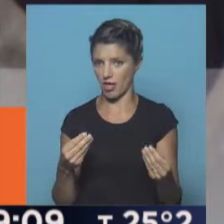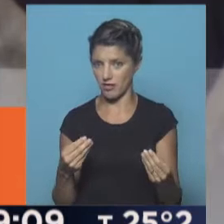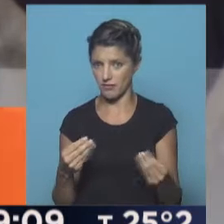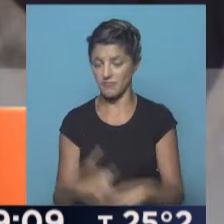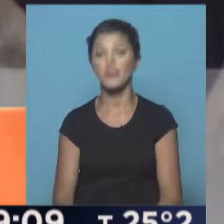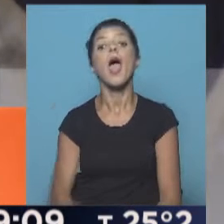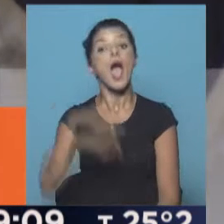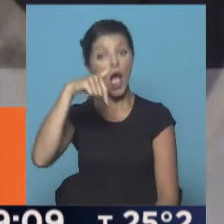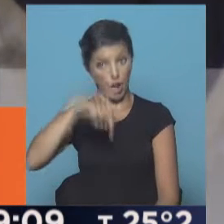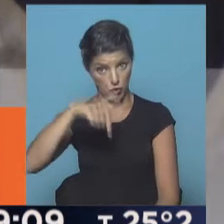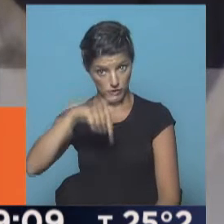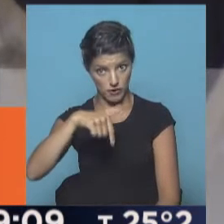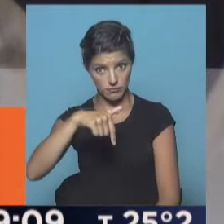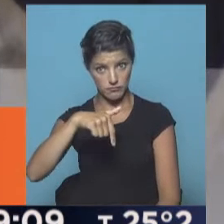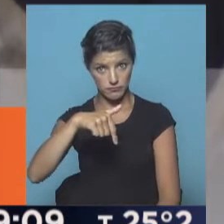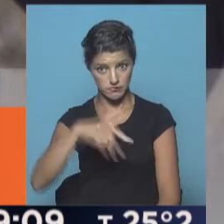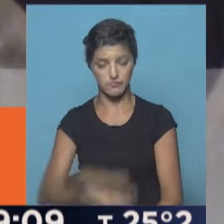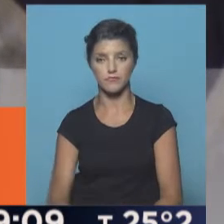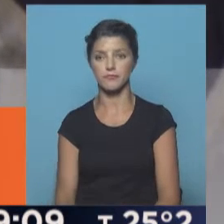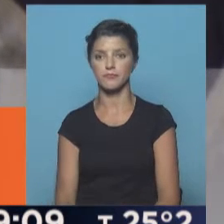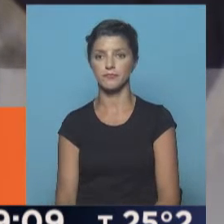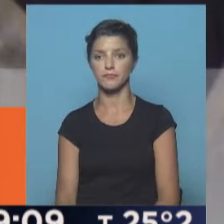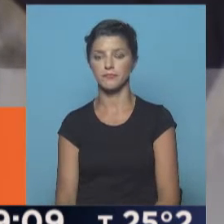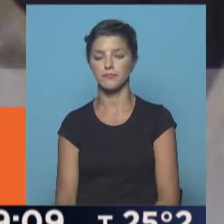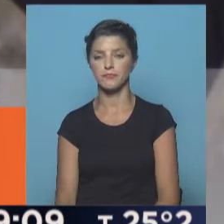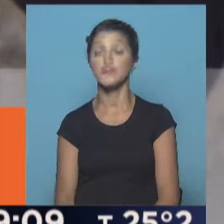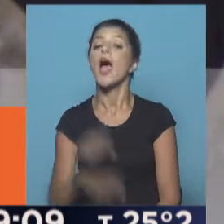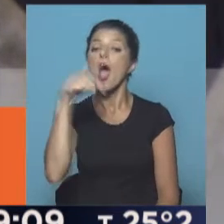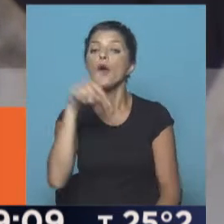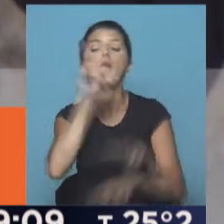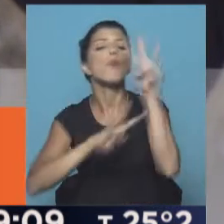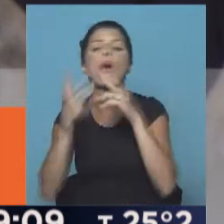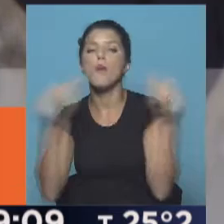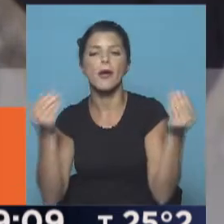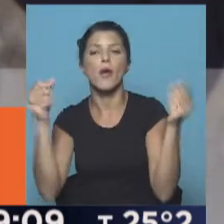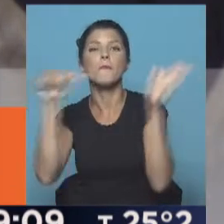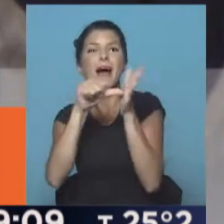Porque ahora estamos haciendo barra para tener un país unificado.